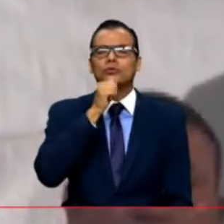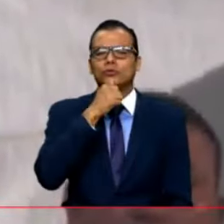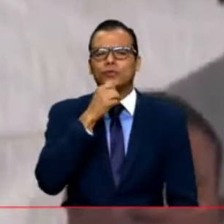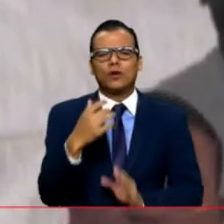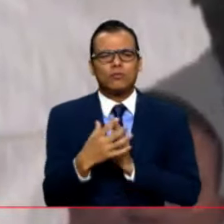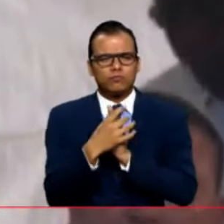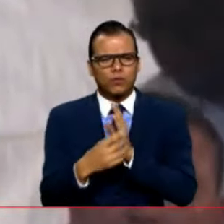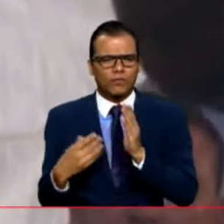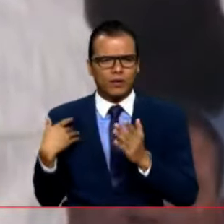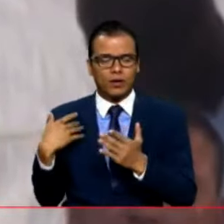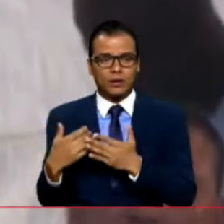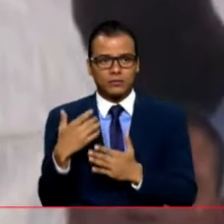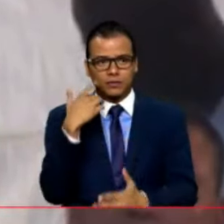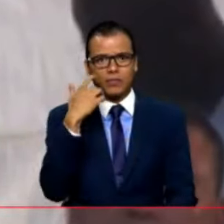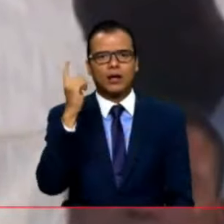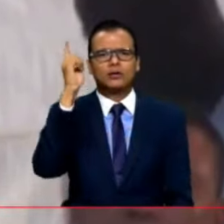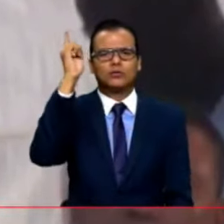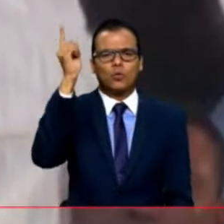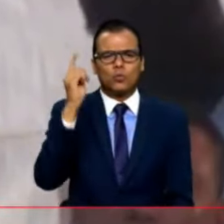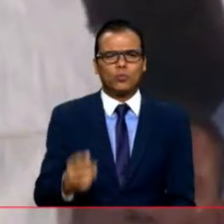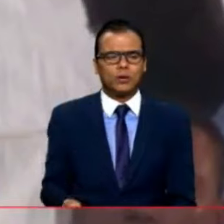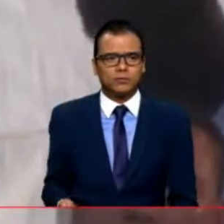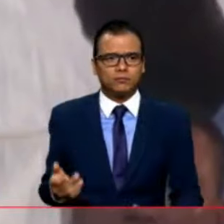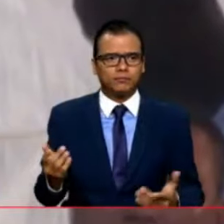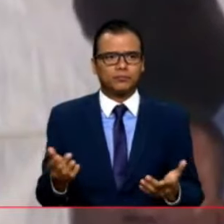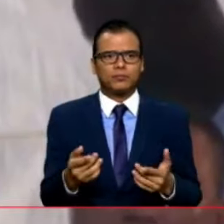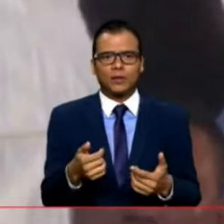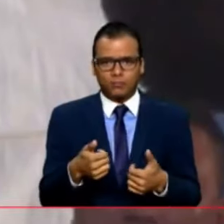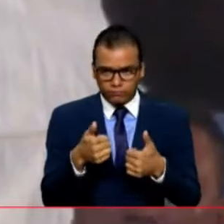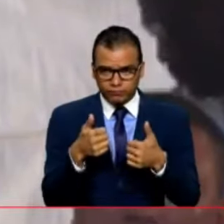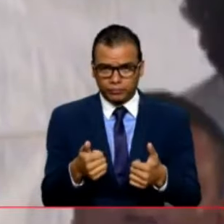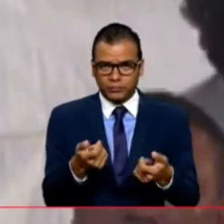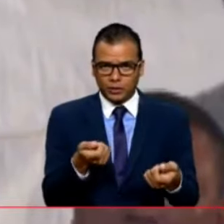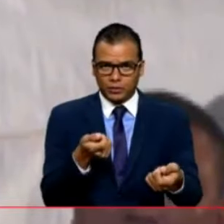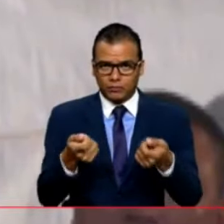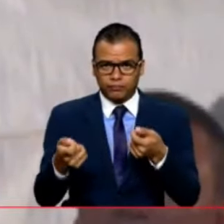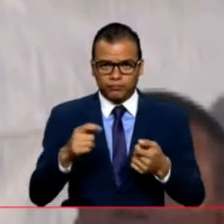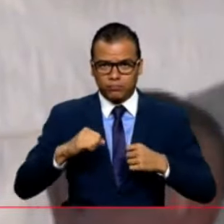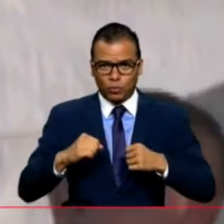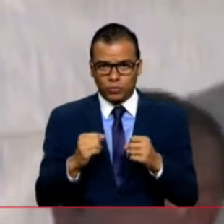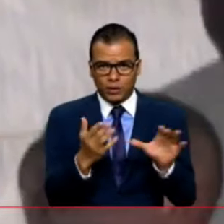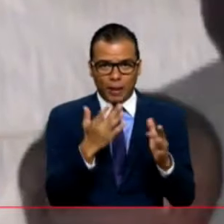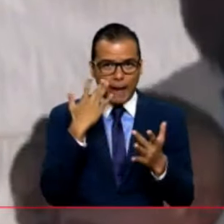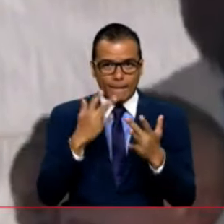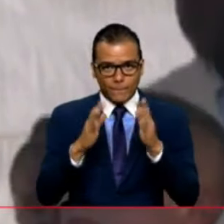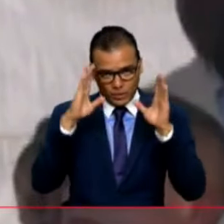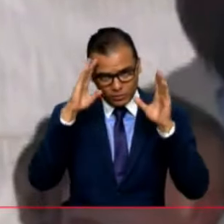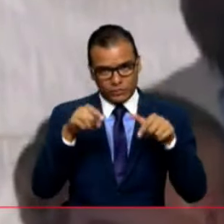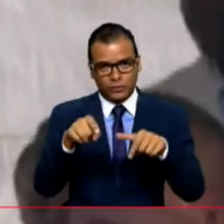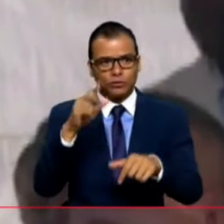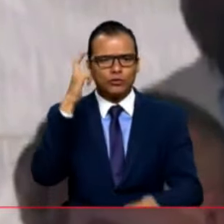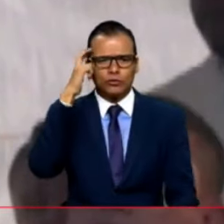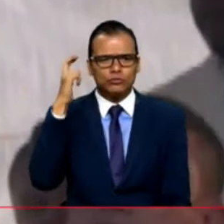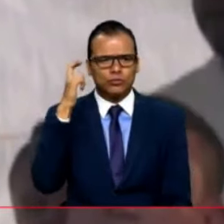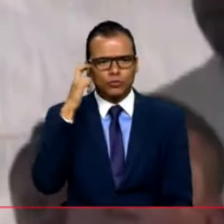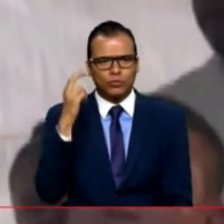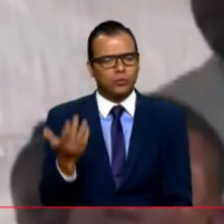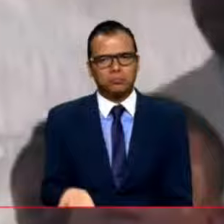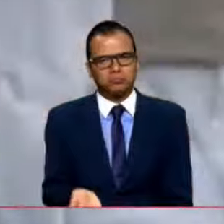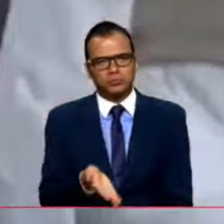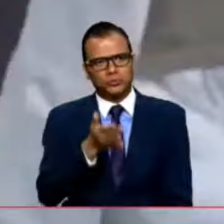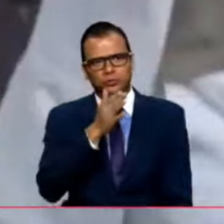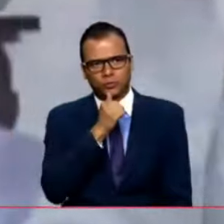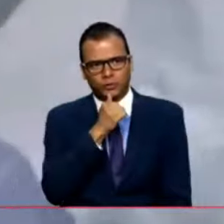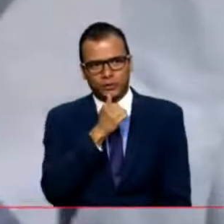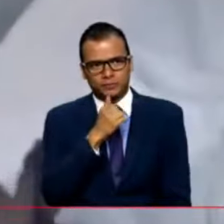hoy tiene que ver con que no se planifica desde el centro del país pensando en las potencialidades que territorios como el nuestro sí